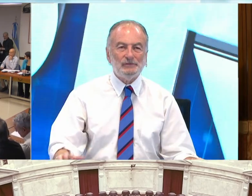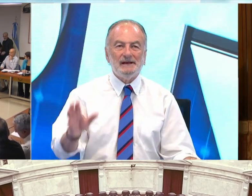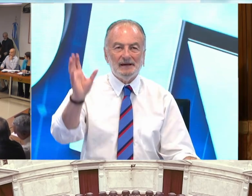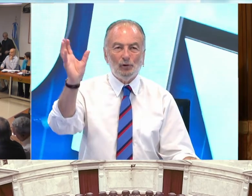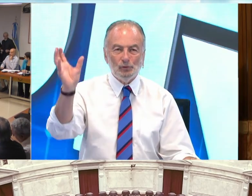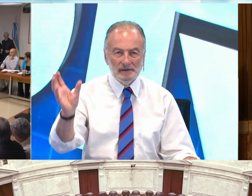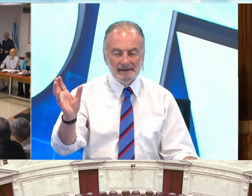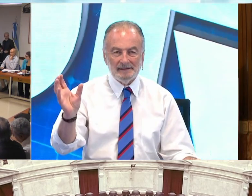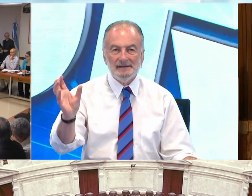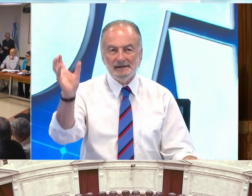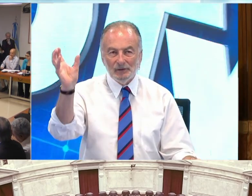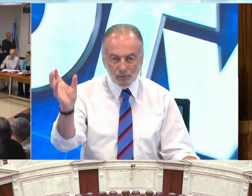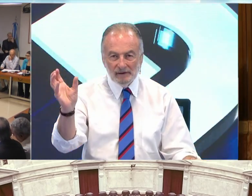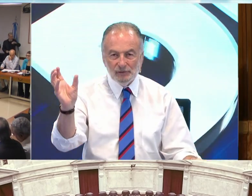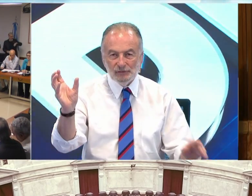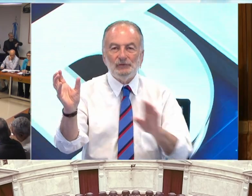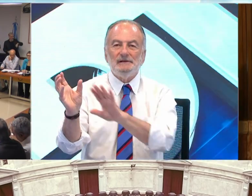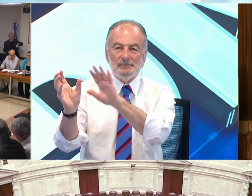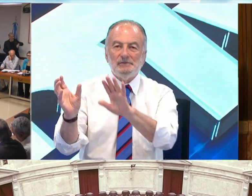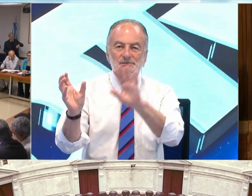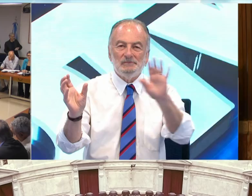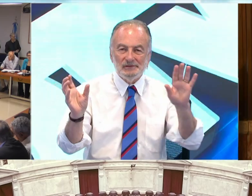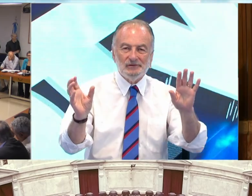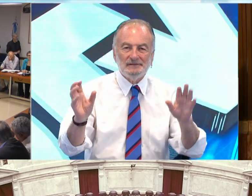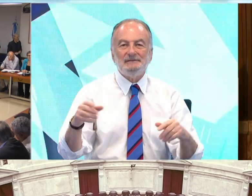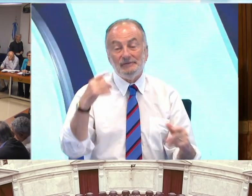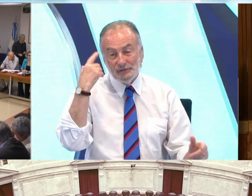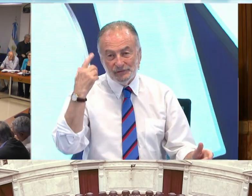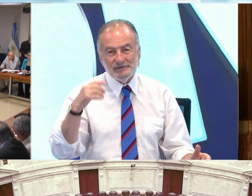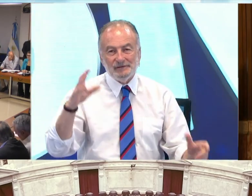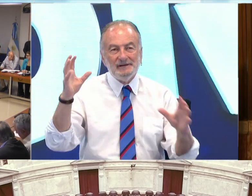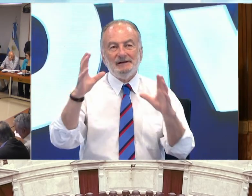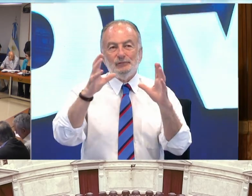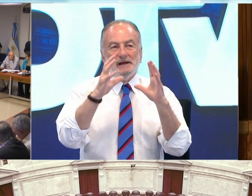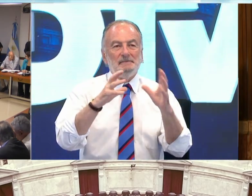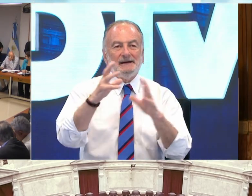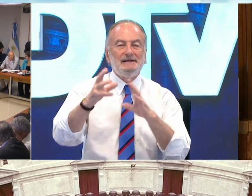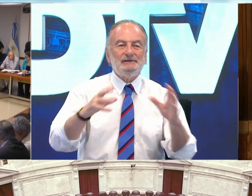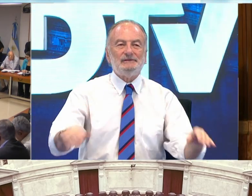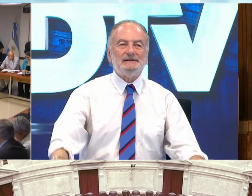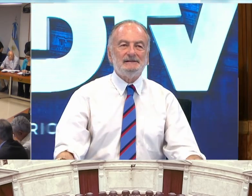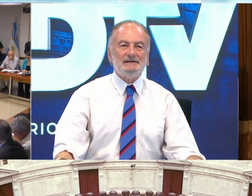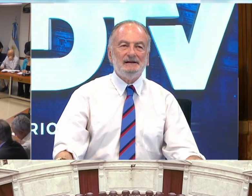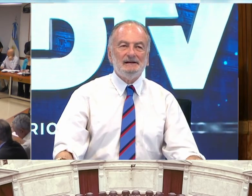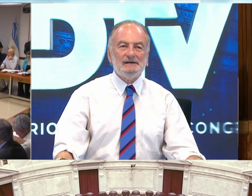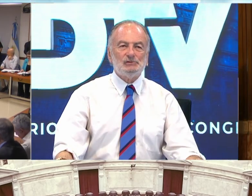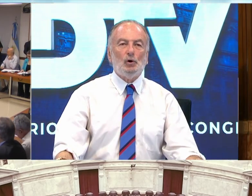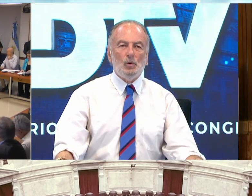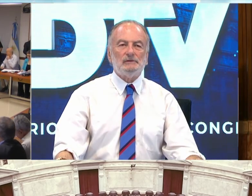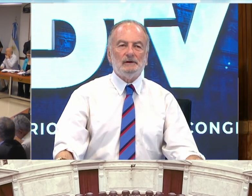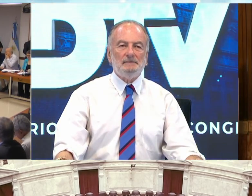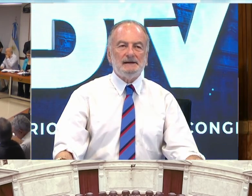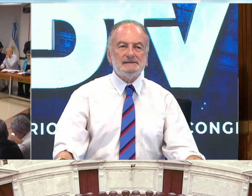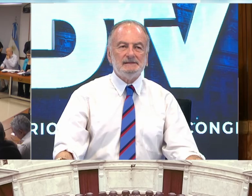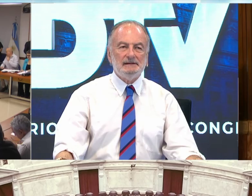porque vos tenés que encolumnar una foto y después vas sumando la foto, digo. Una imagen y otra. Son